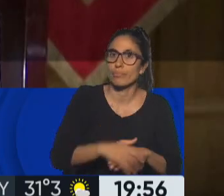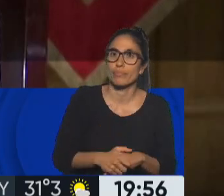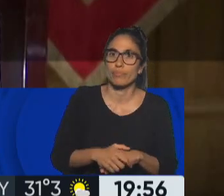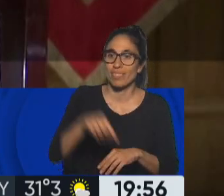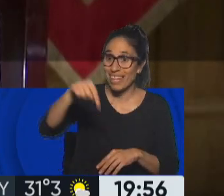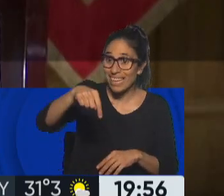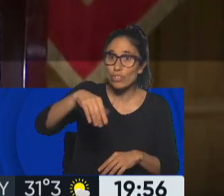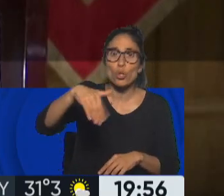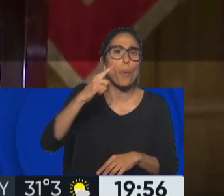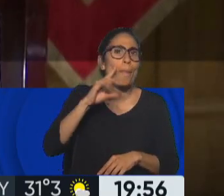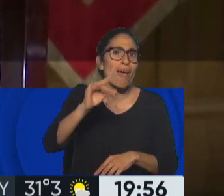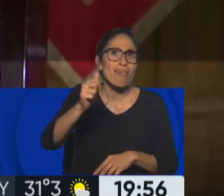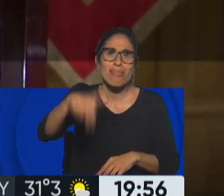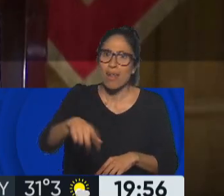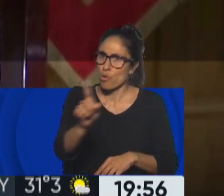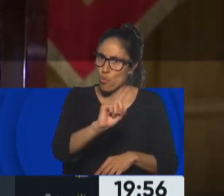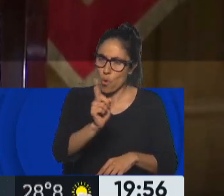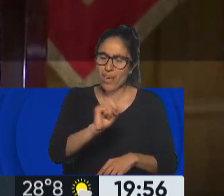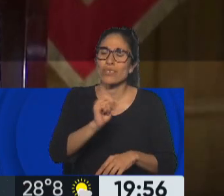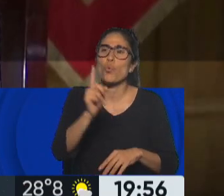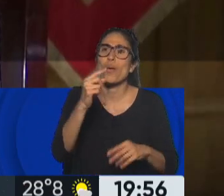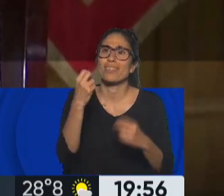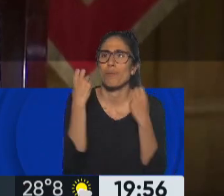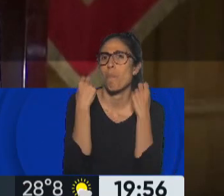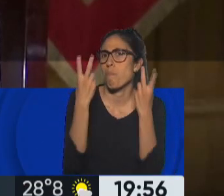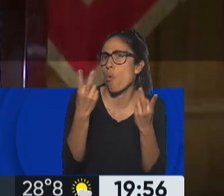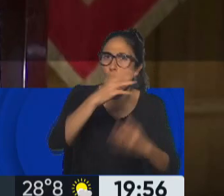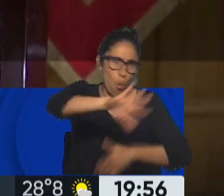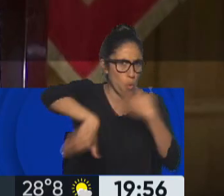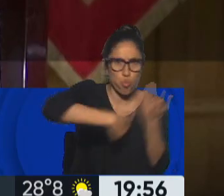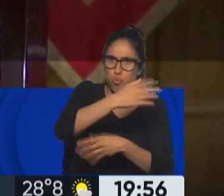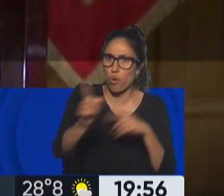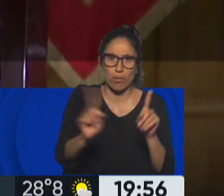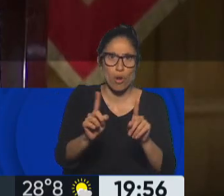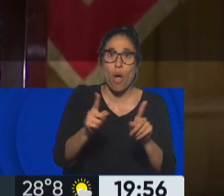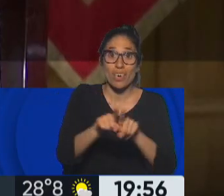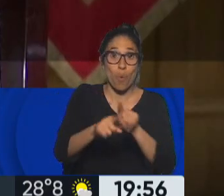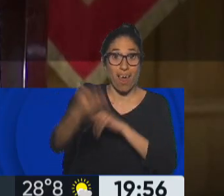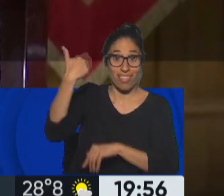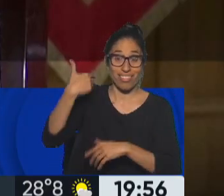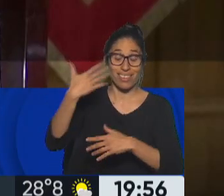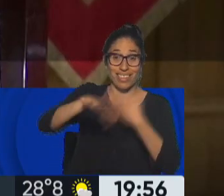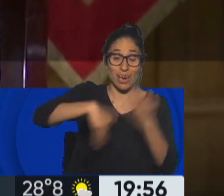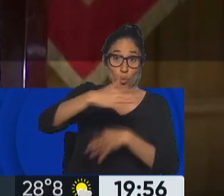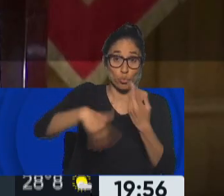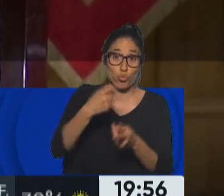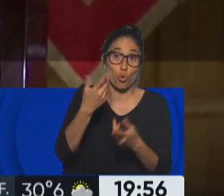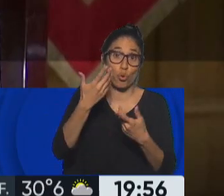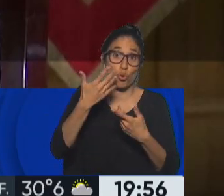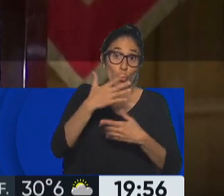it's not revolution, it's not even the Rose Revolution that we've had in the past. It is a very peaceful and